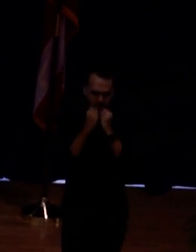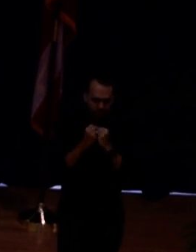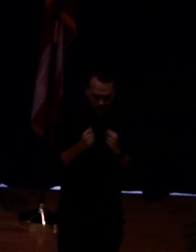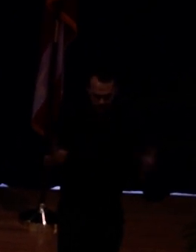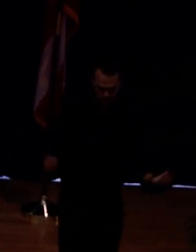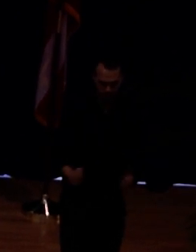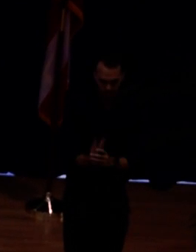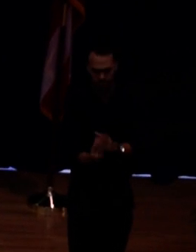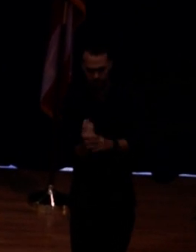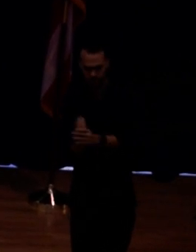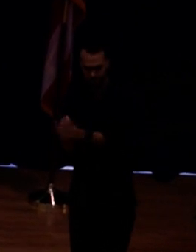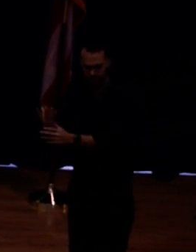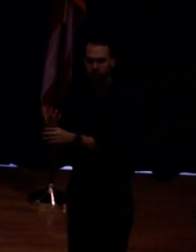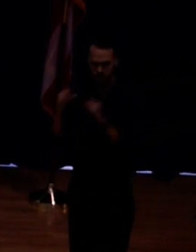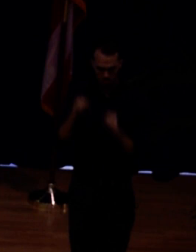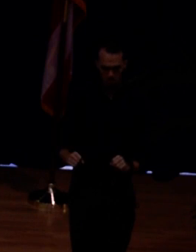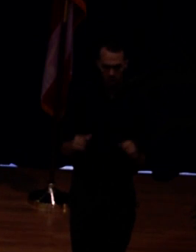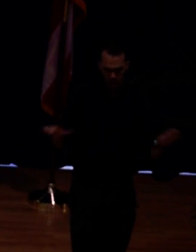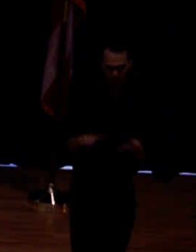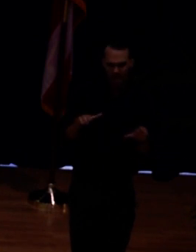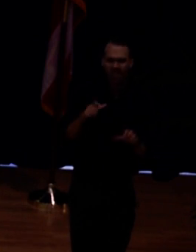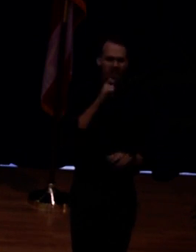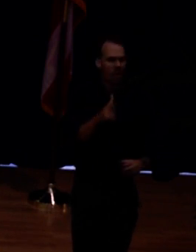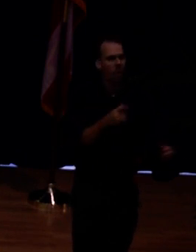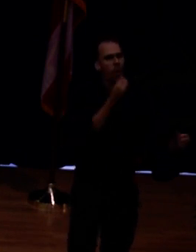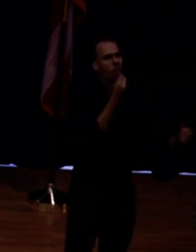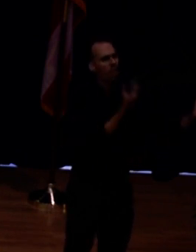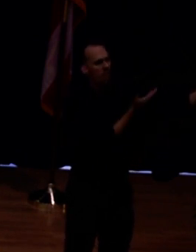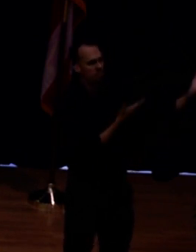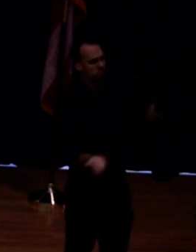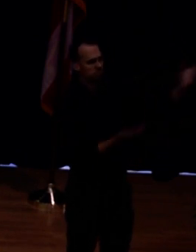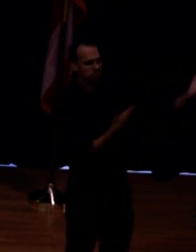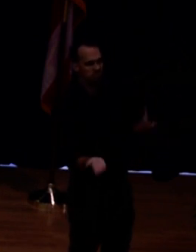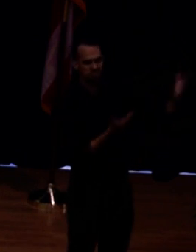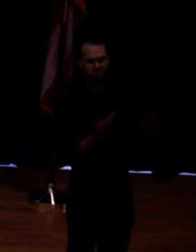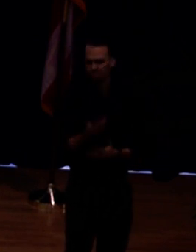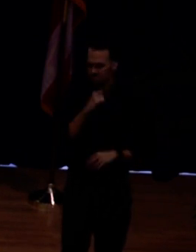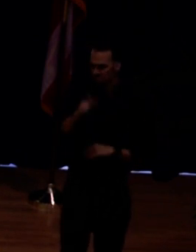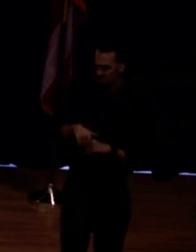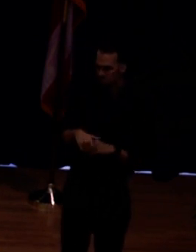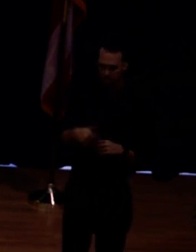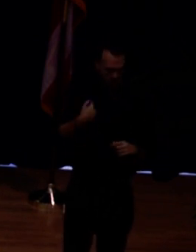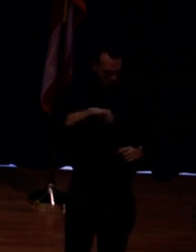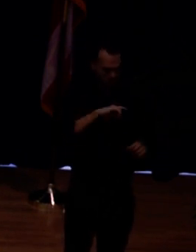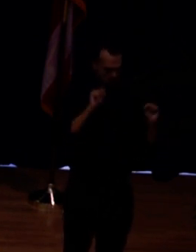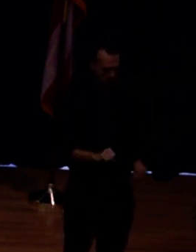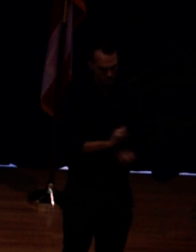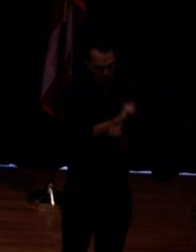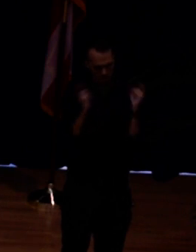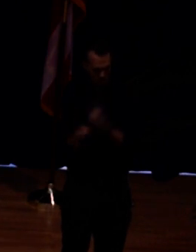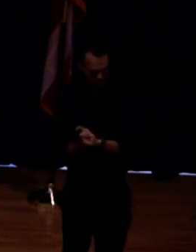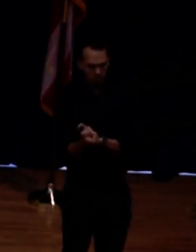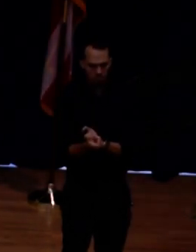autogestión, para lograr que dejemos de importar tanta comida aquí en Puerto Rico, es parte de esa transición.